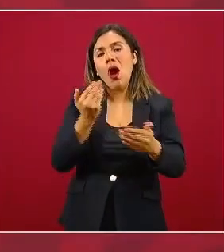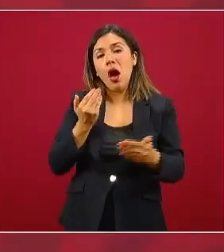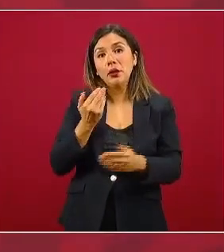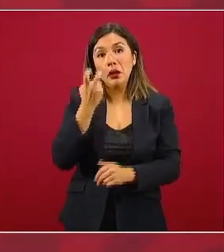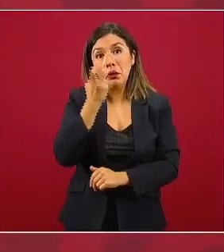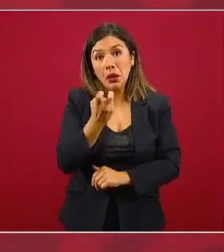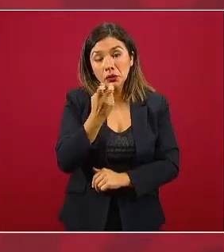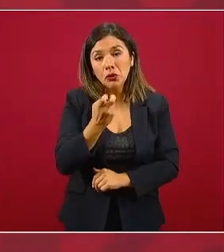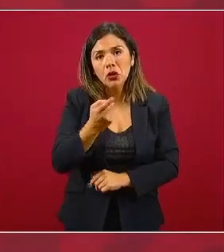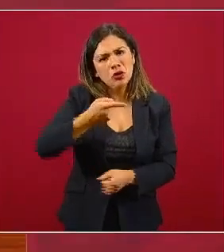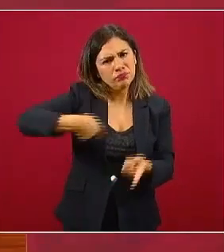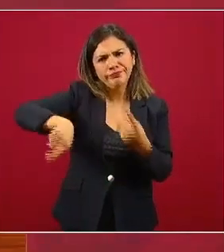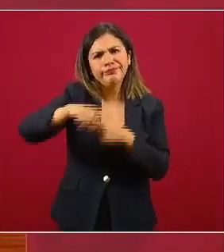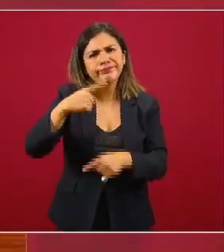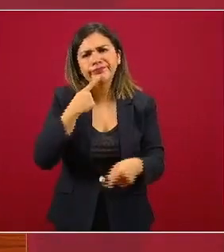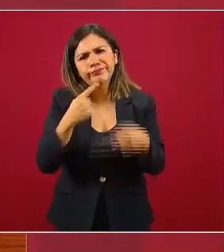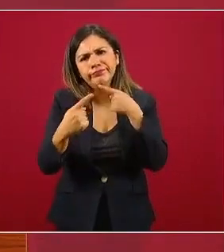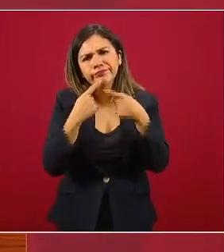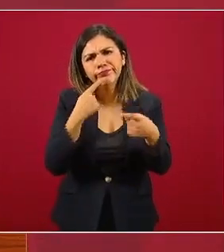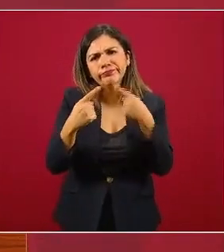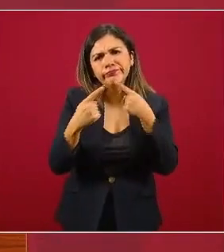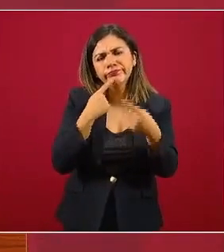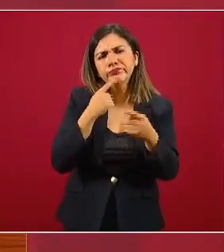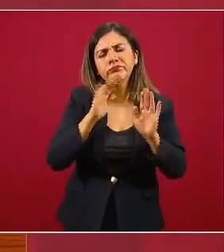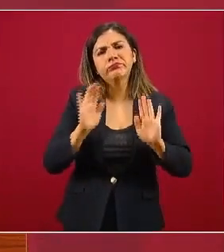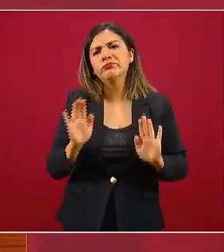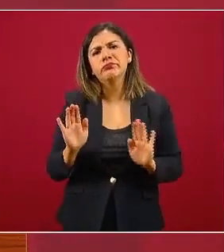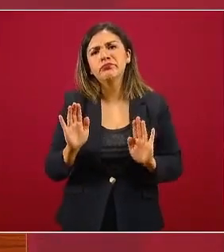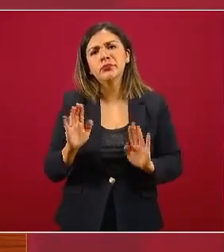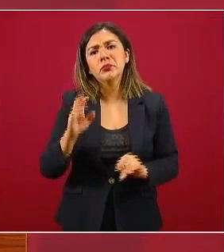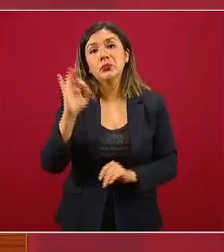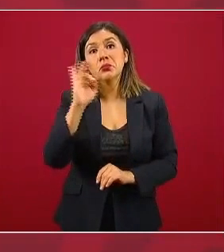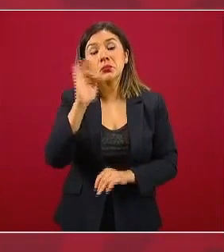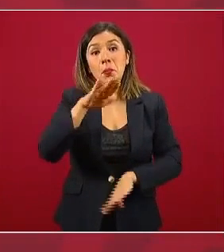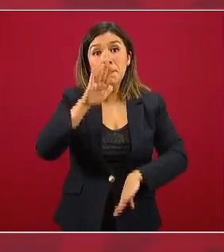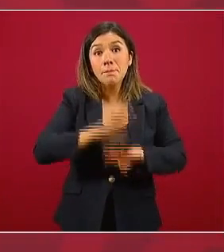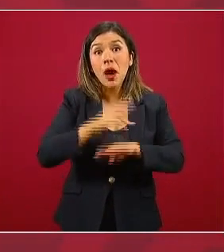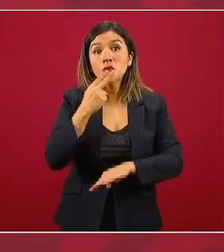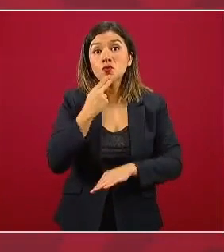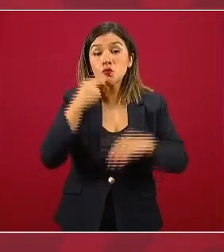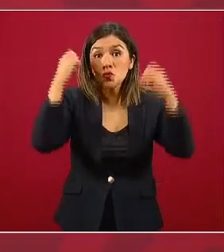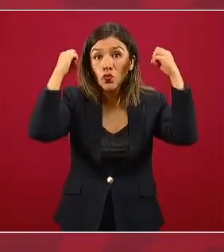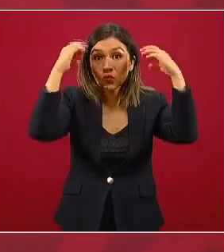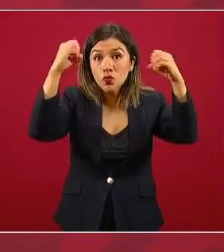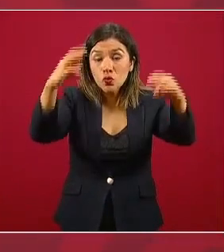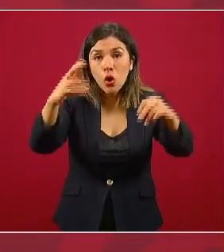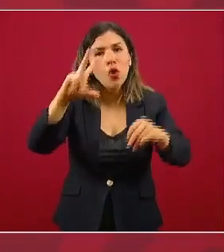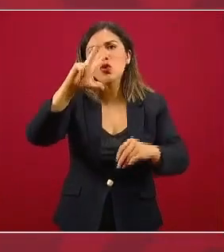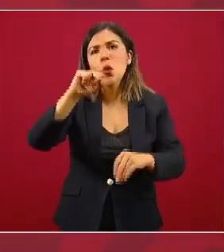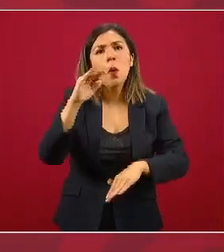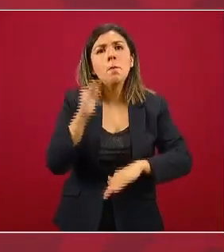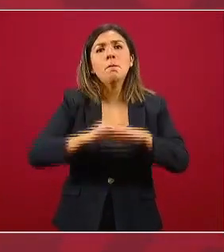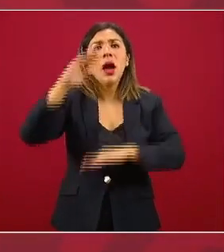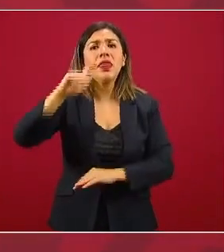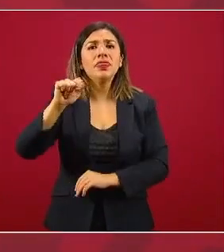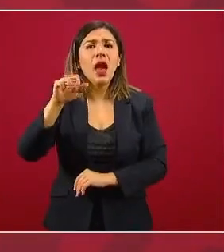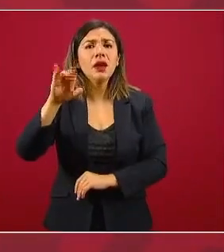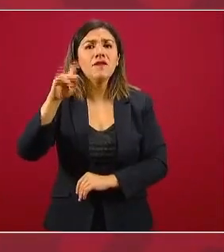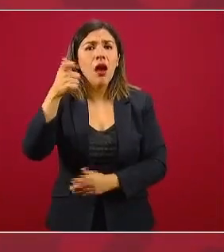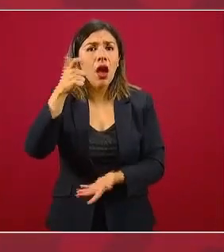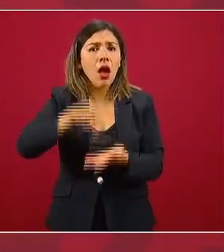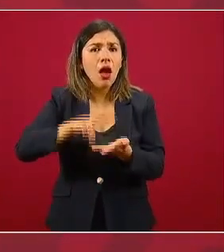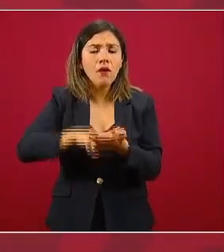Entonces tomamos la decisión de que a mayor consumo no aumentaba la tarifa, el